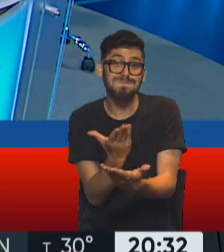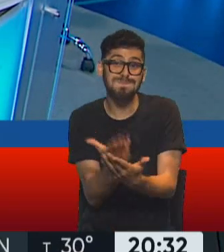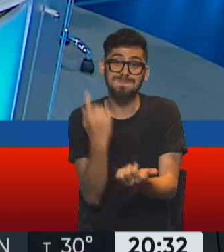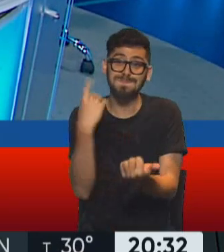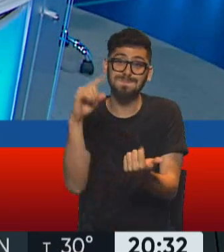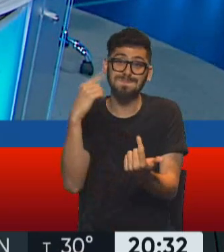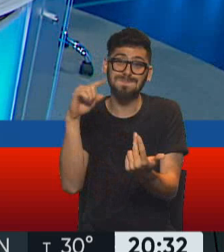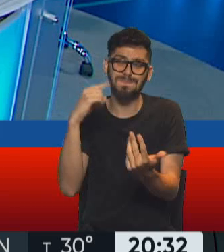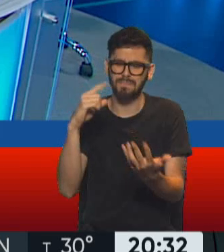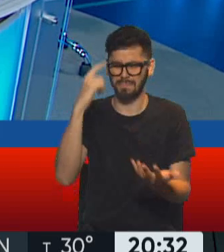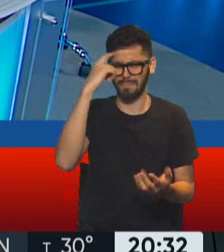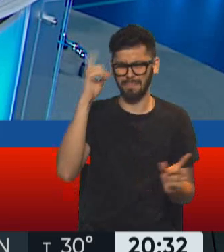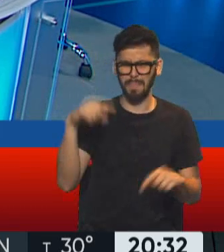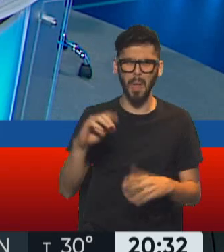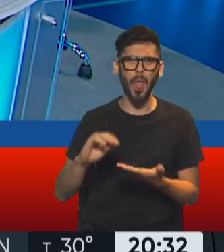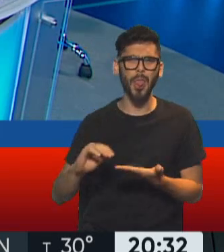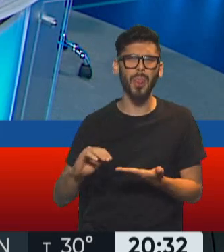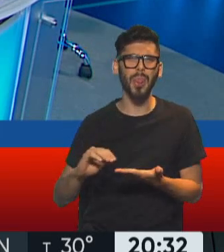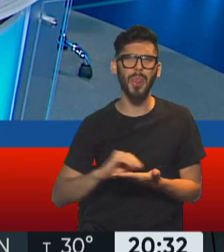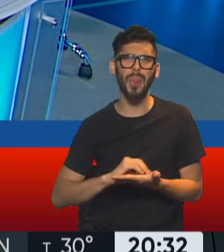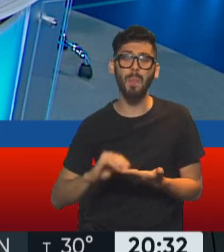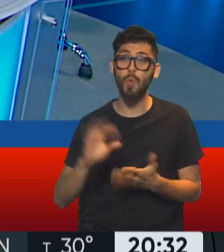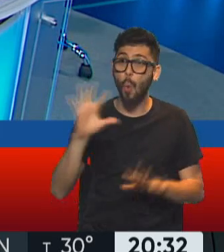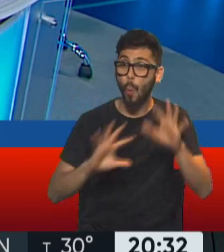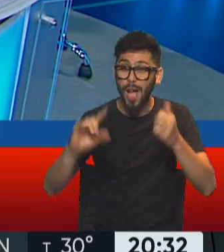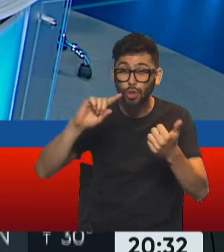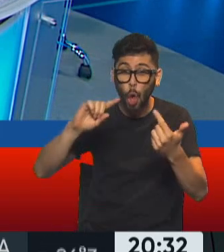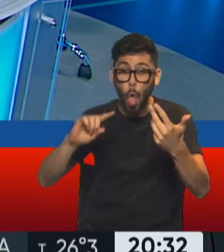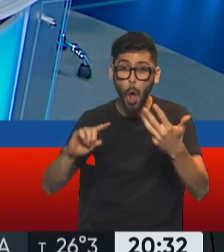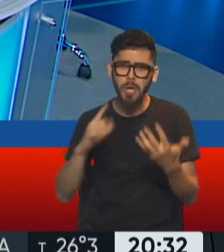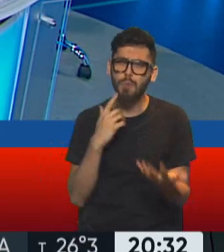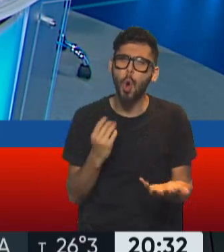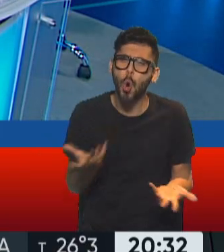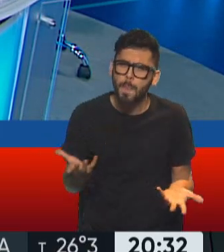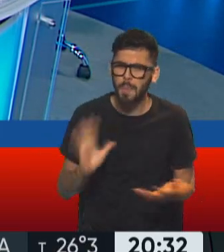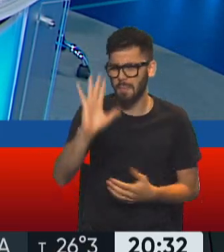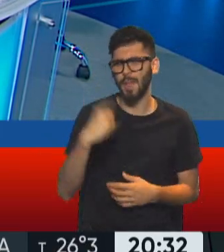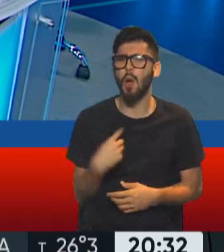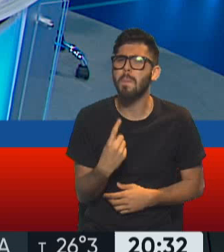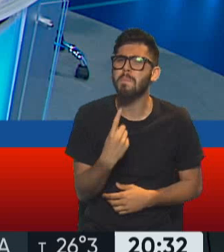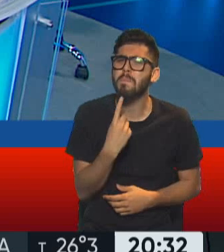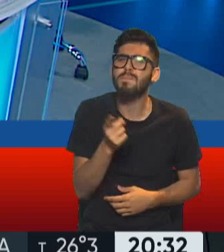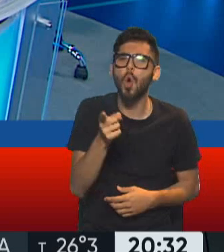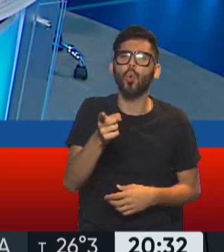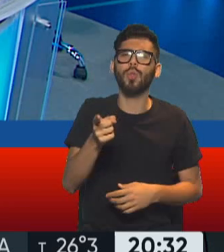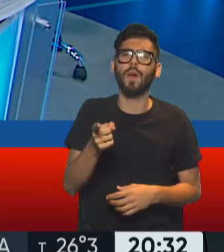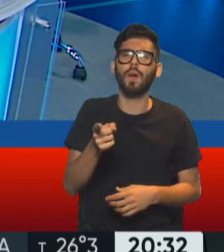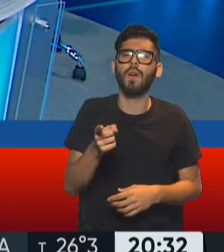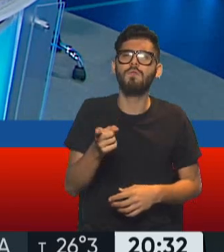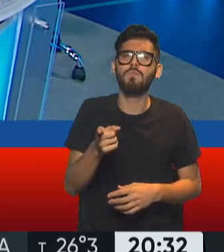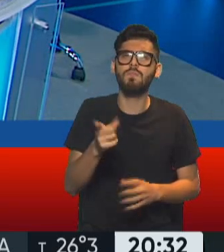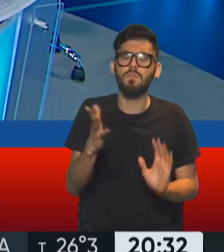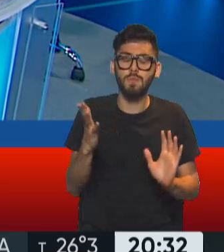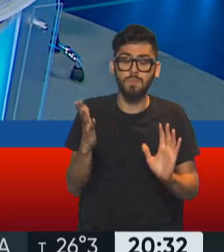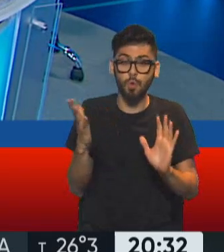no se imagina un diputado cómo va a ser todo eso. Ahora, te quiero hacer una pregunta. ¿Cómo te sentiste en